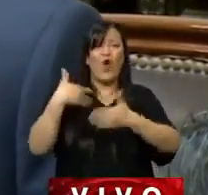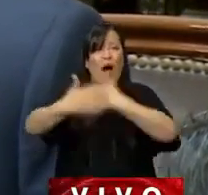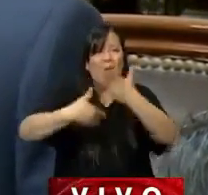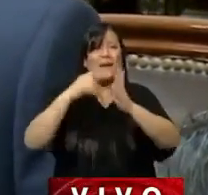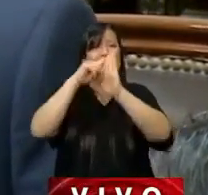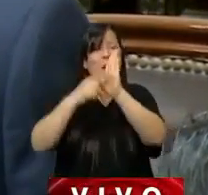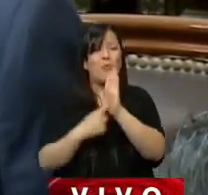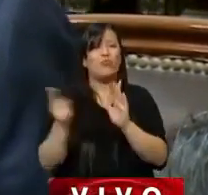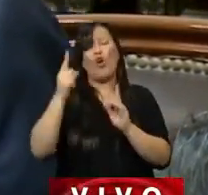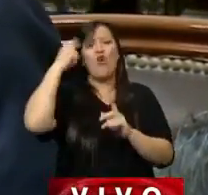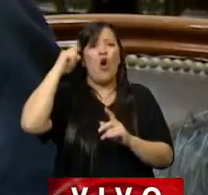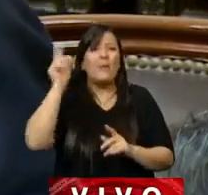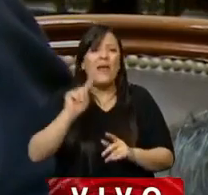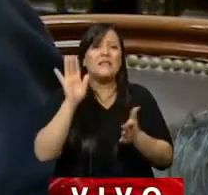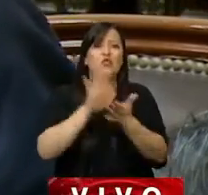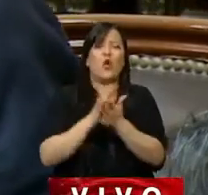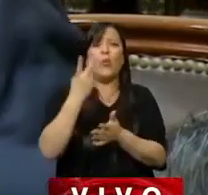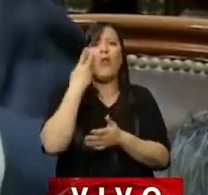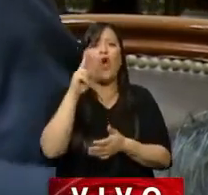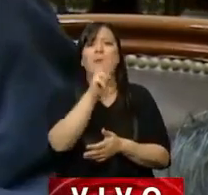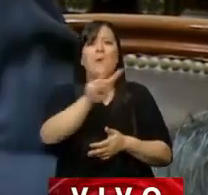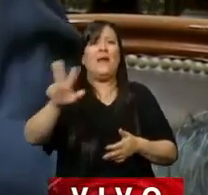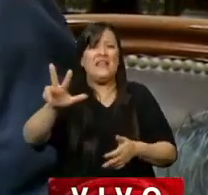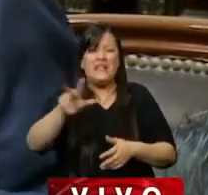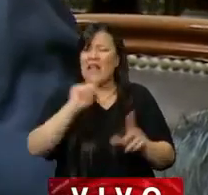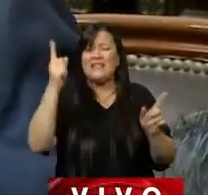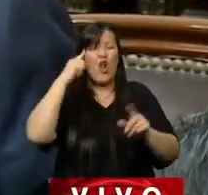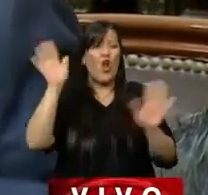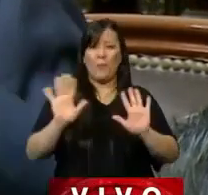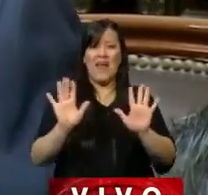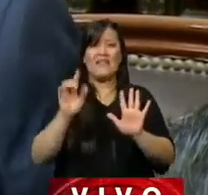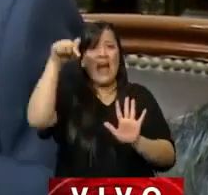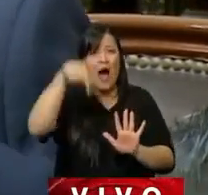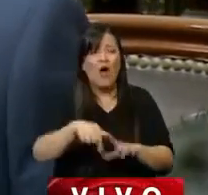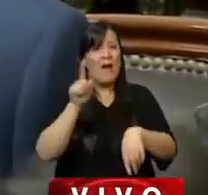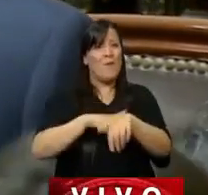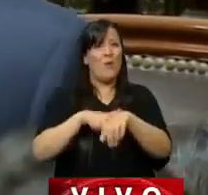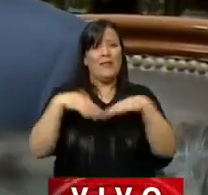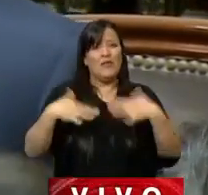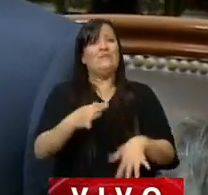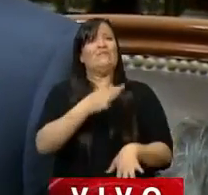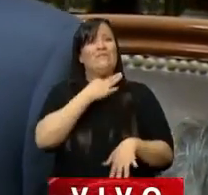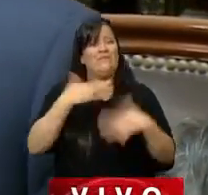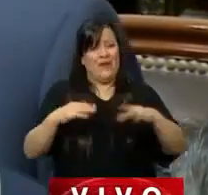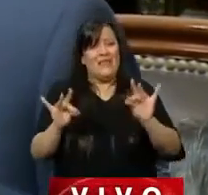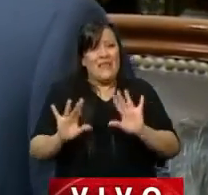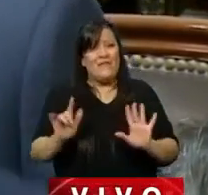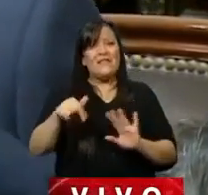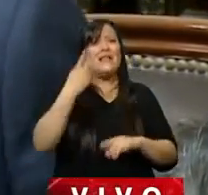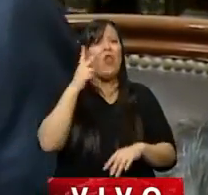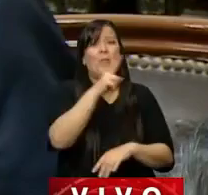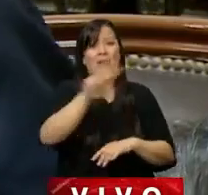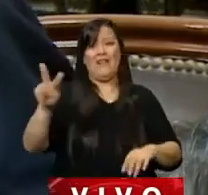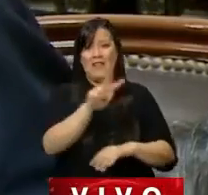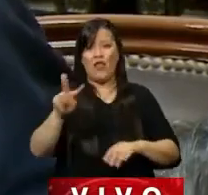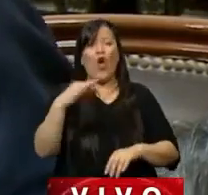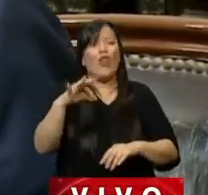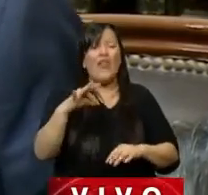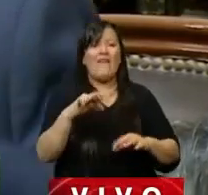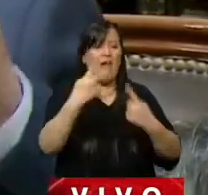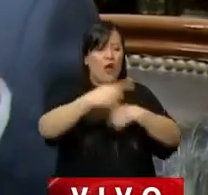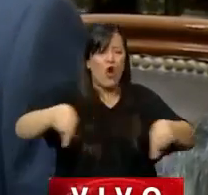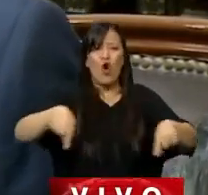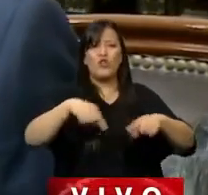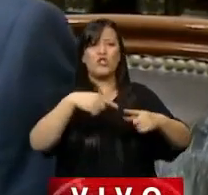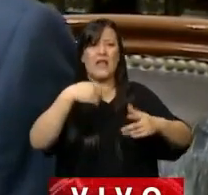dejar de pensar tanto en el 2023 y pensar que estamos en un momento crítico del 2022, aunar las distintas